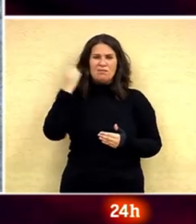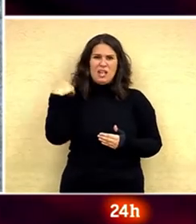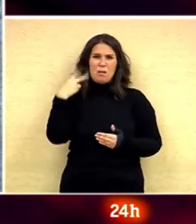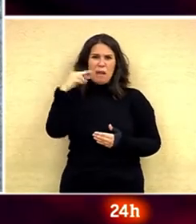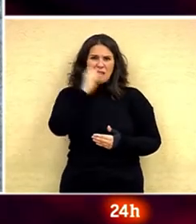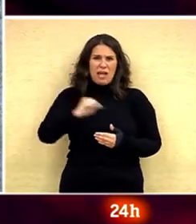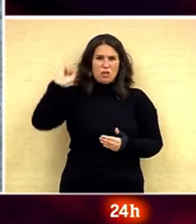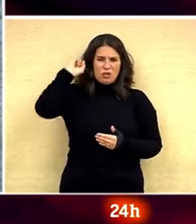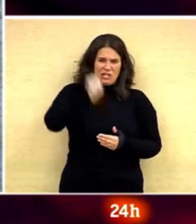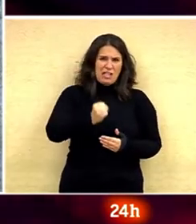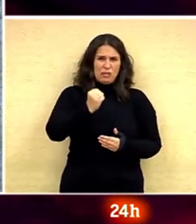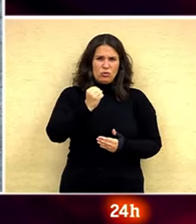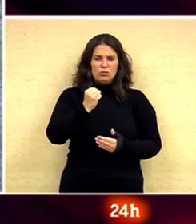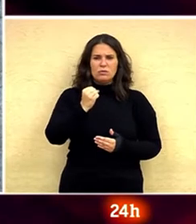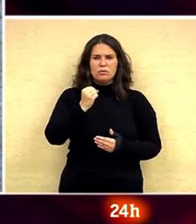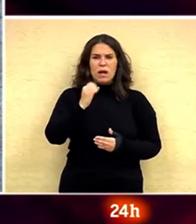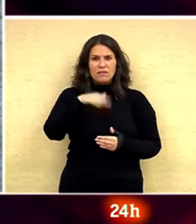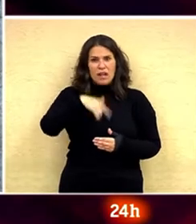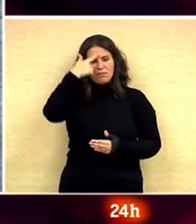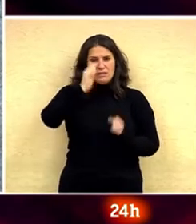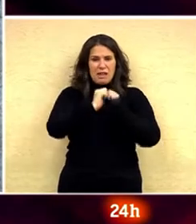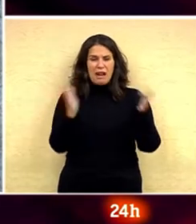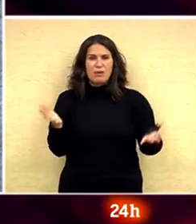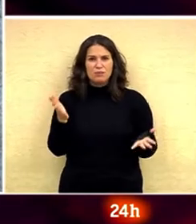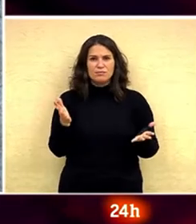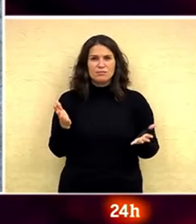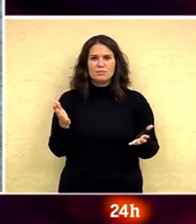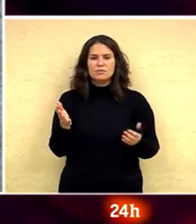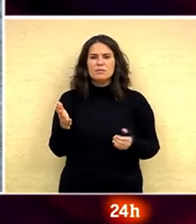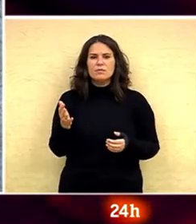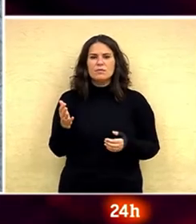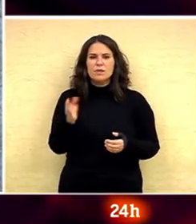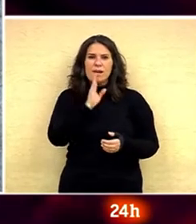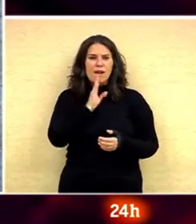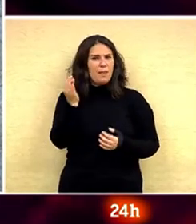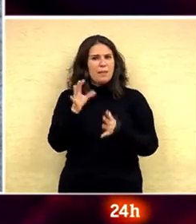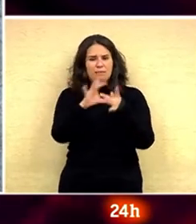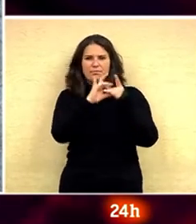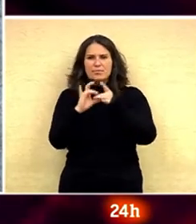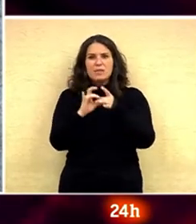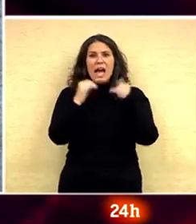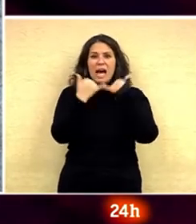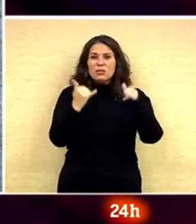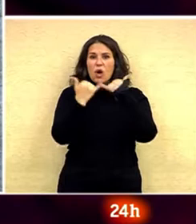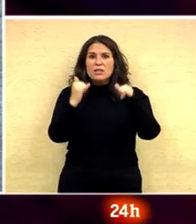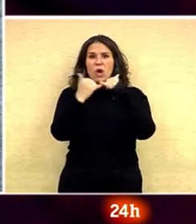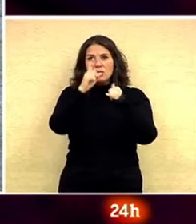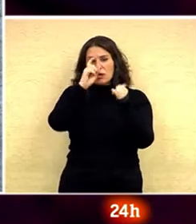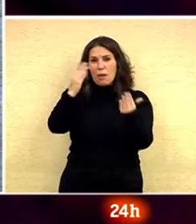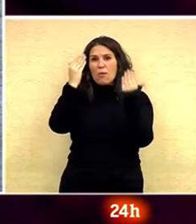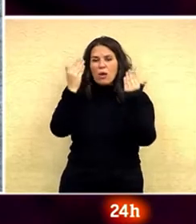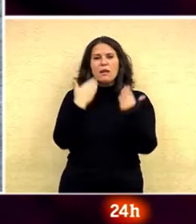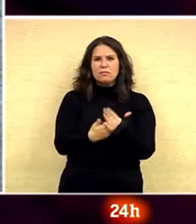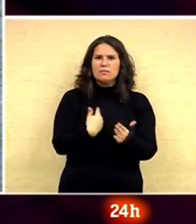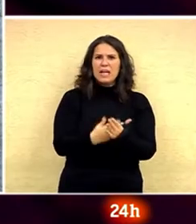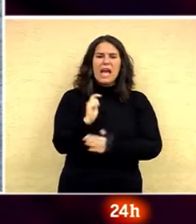su asesinato, exige esa conclusión. Igualmente, cada uno de esos actos de memoria pone de